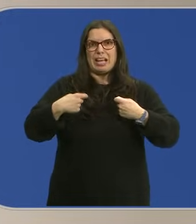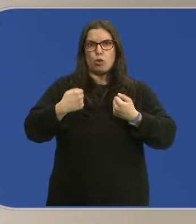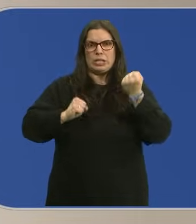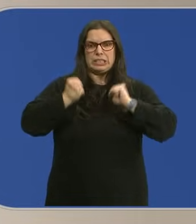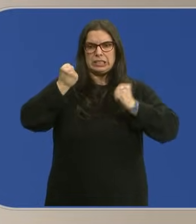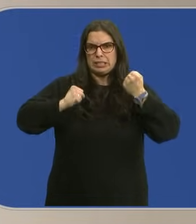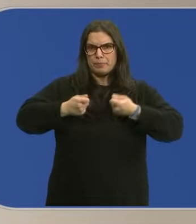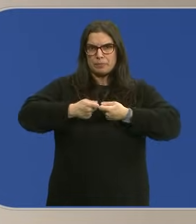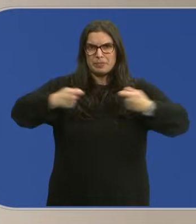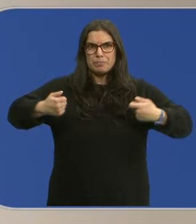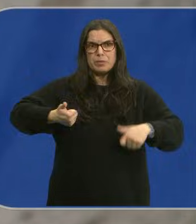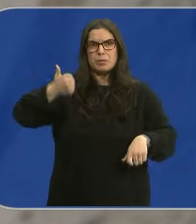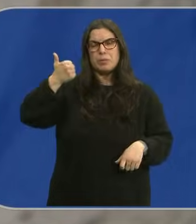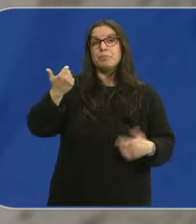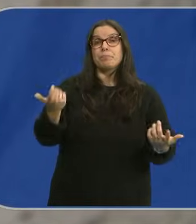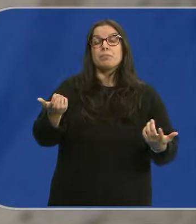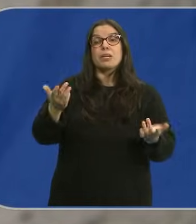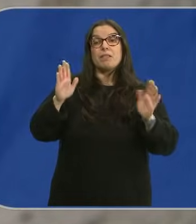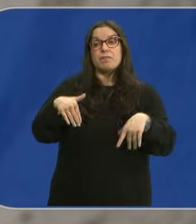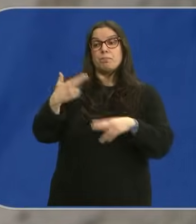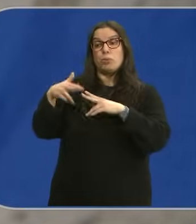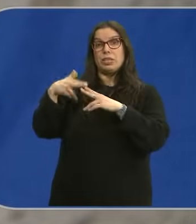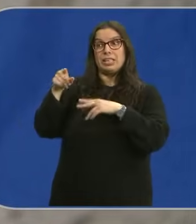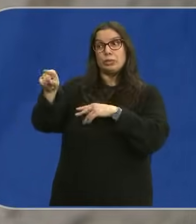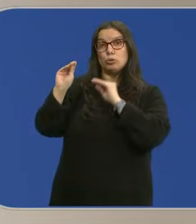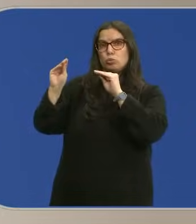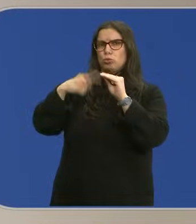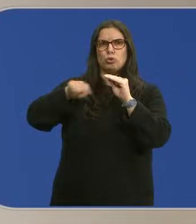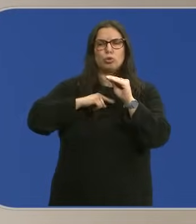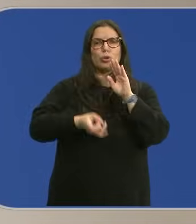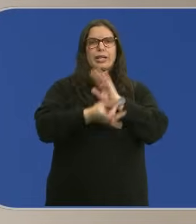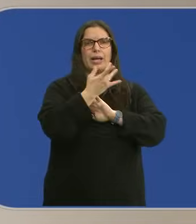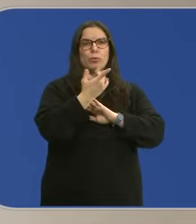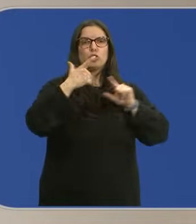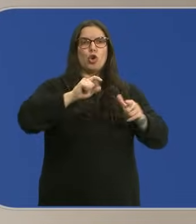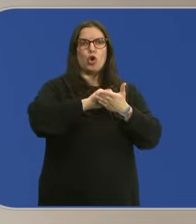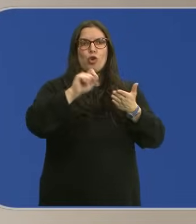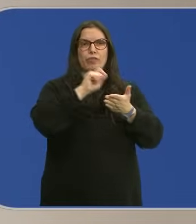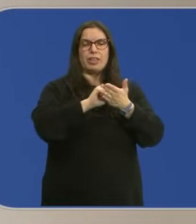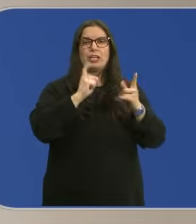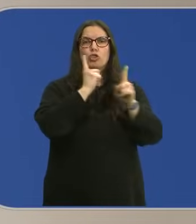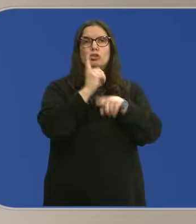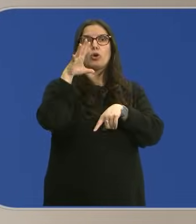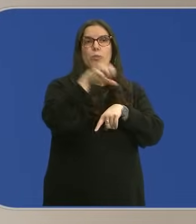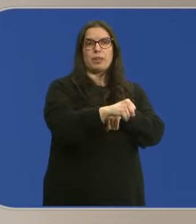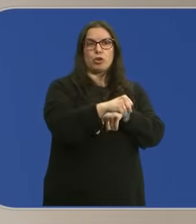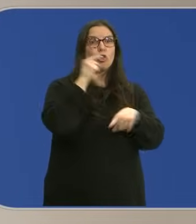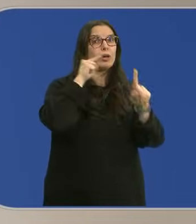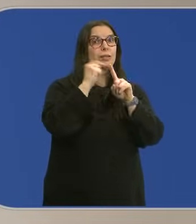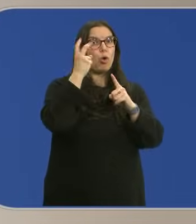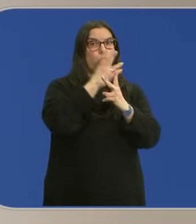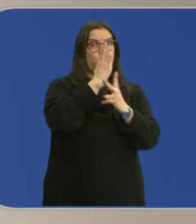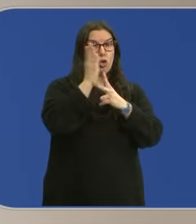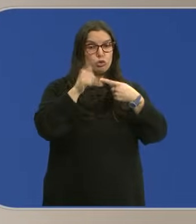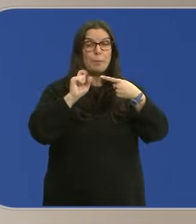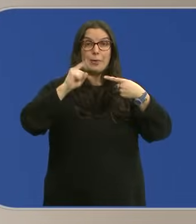y ponerse de un lado de la balanza. Frente a estas políticas, nosotros pusimos en marcha unas oficinas antiocupación con una doble finalidad,